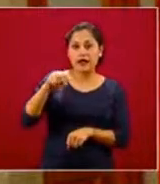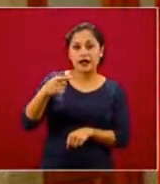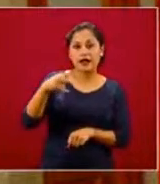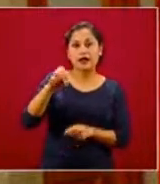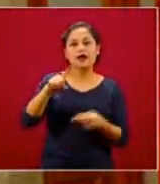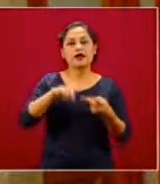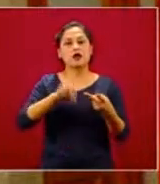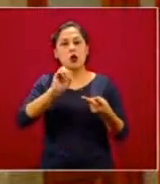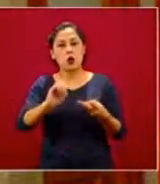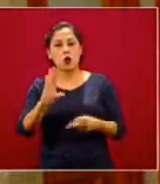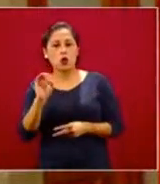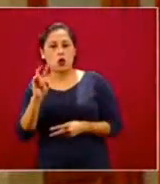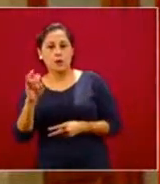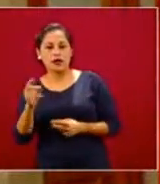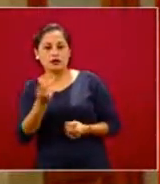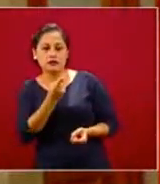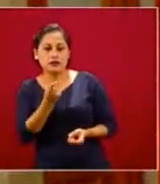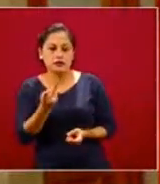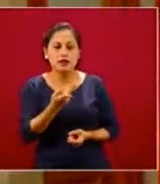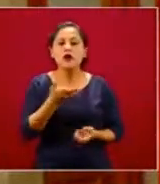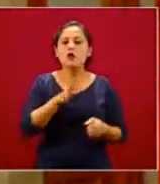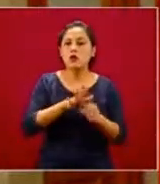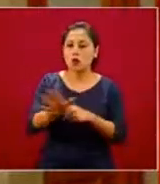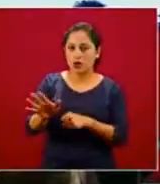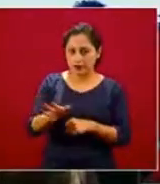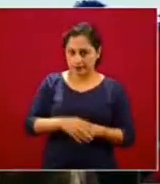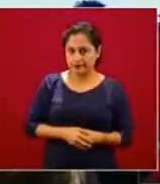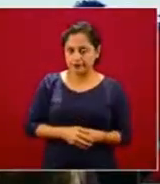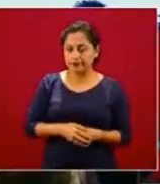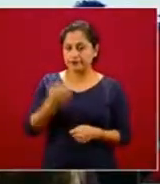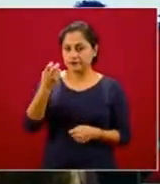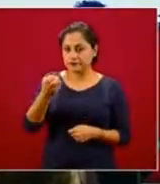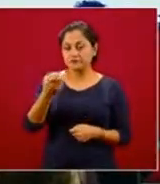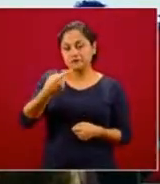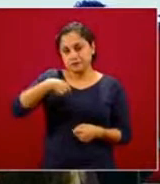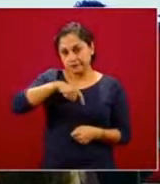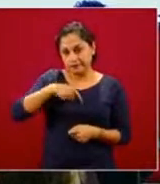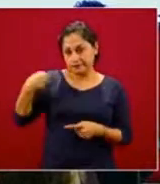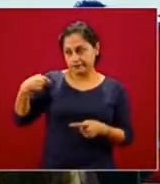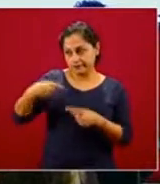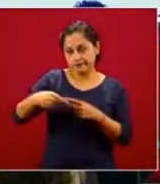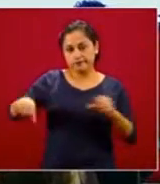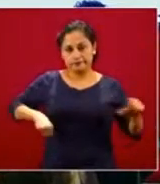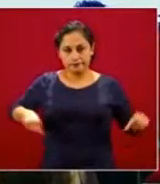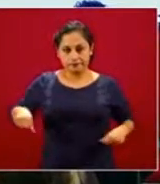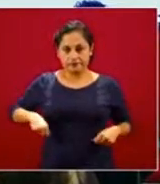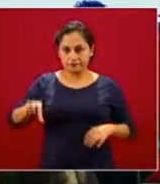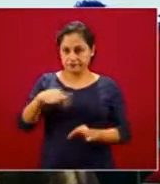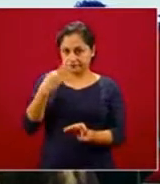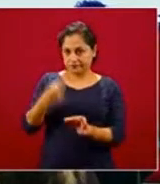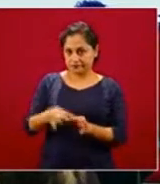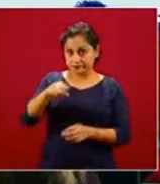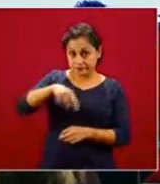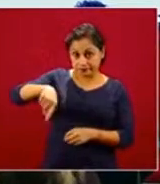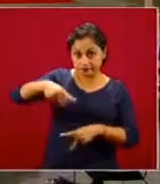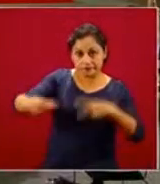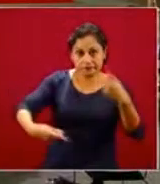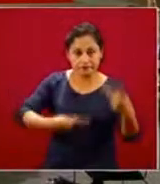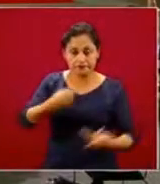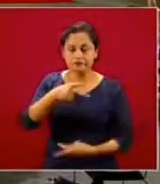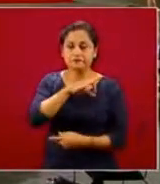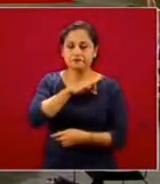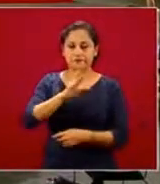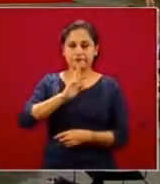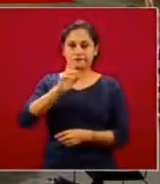factor in diferenciación. the Entonces, clinical es con differences las acciones que between hemos estado haciendo, patients who y have con dengue esto termino fever y or quedo abierto a COVID cualquier and pregunta que make quieran that agregar. distinction.